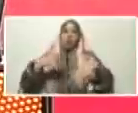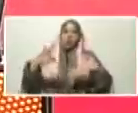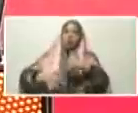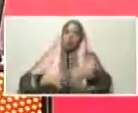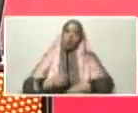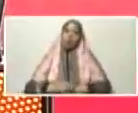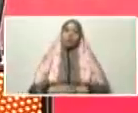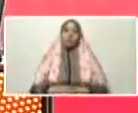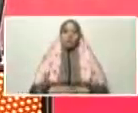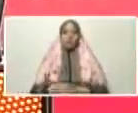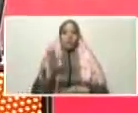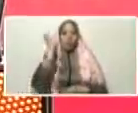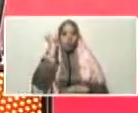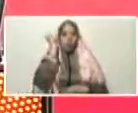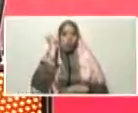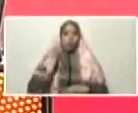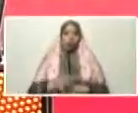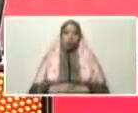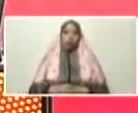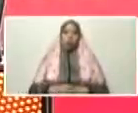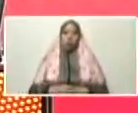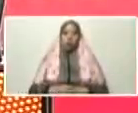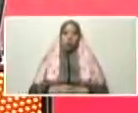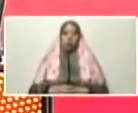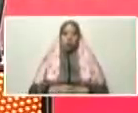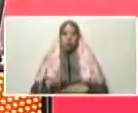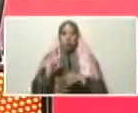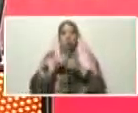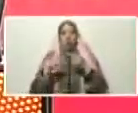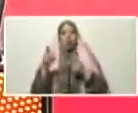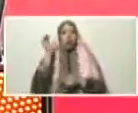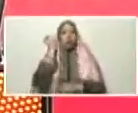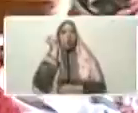iglesias marelis pérez